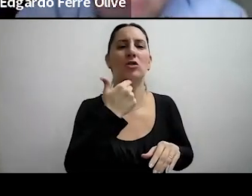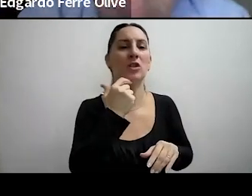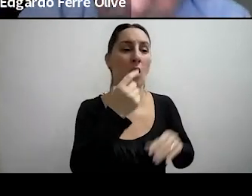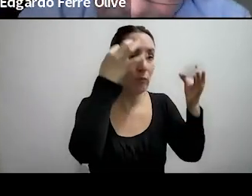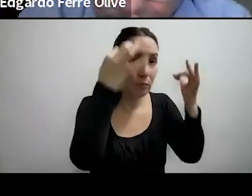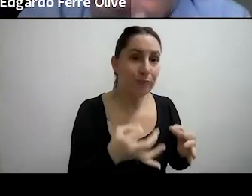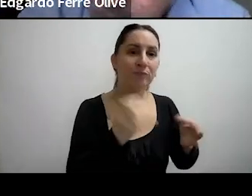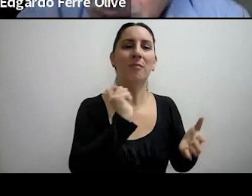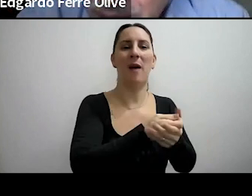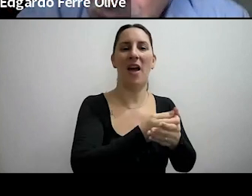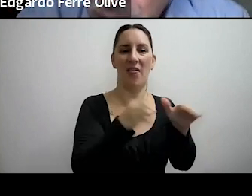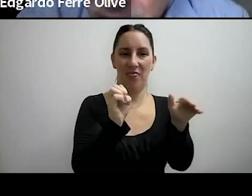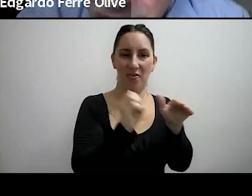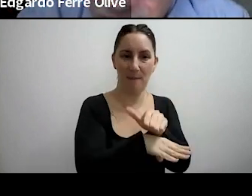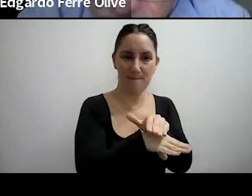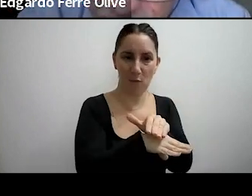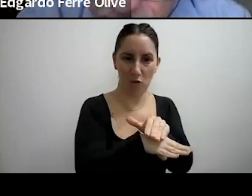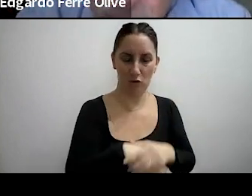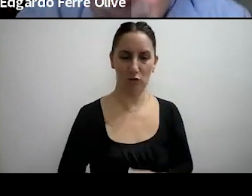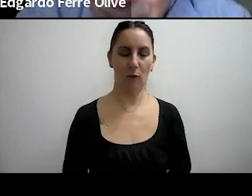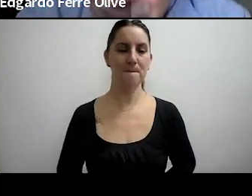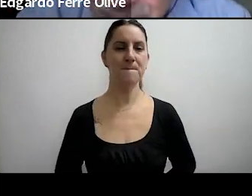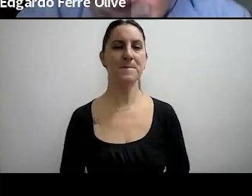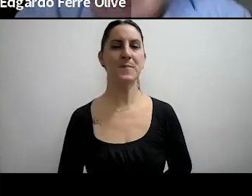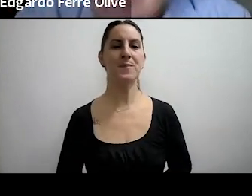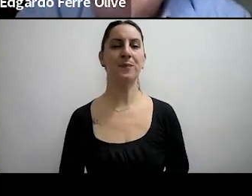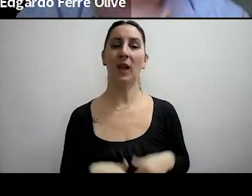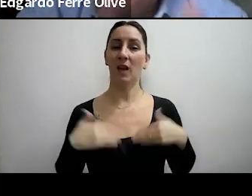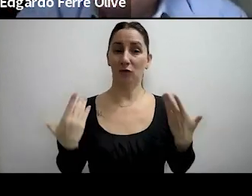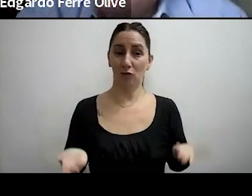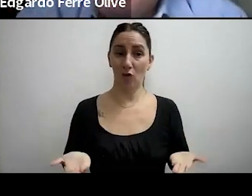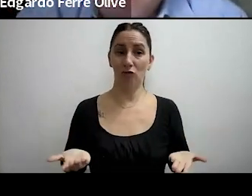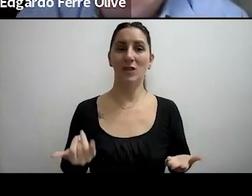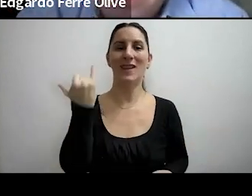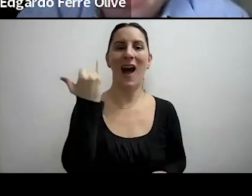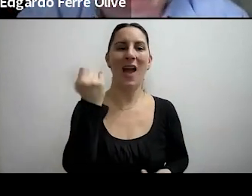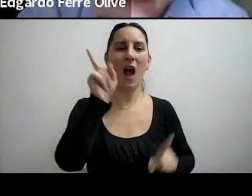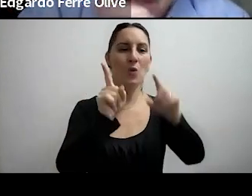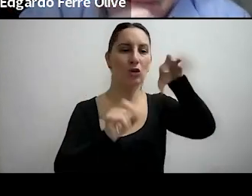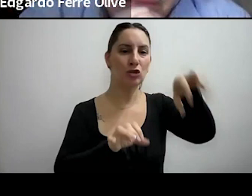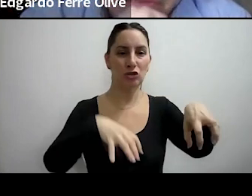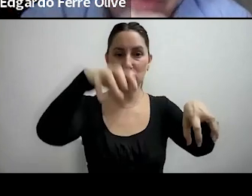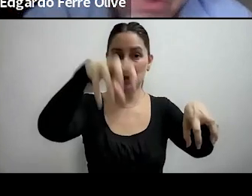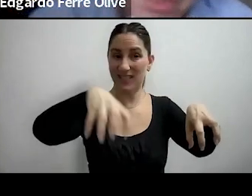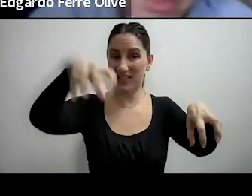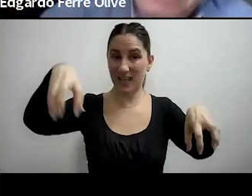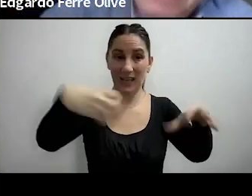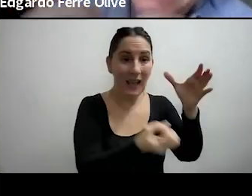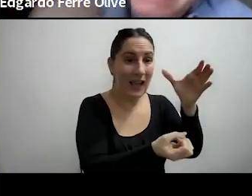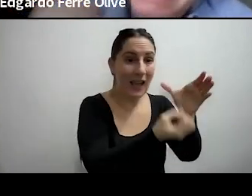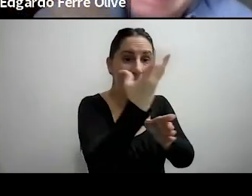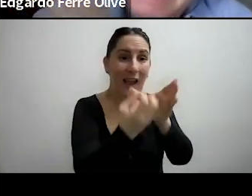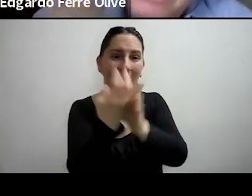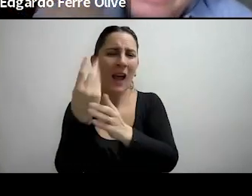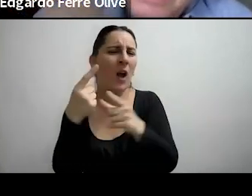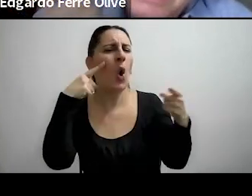valor del que estoy depositando. Entonces, ¿qué pasa? Hay centros que se crean a esos efectos de